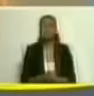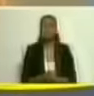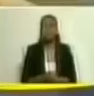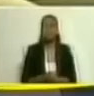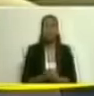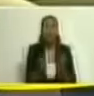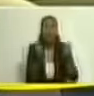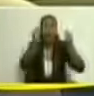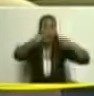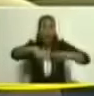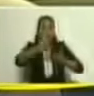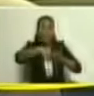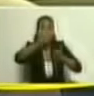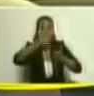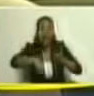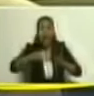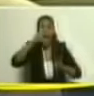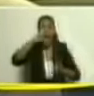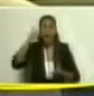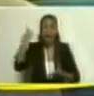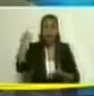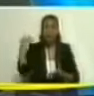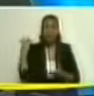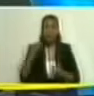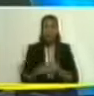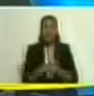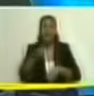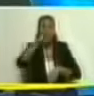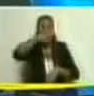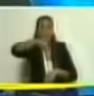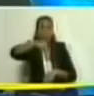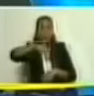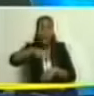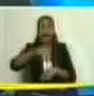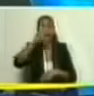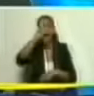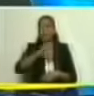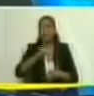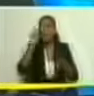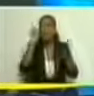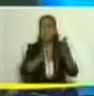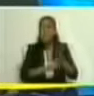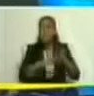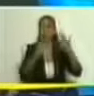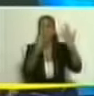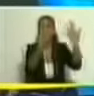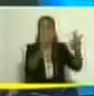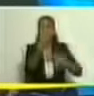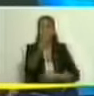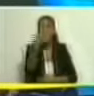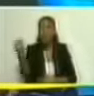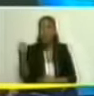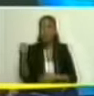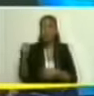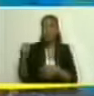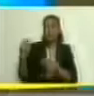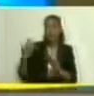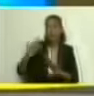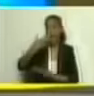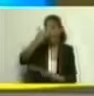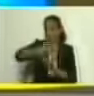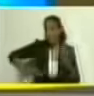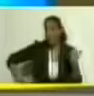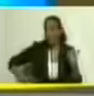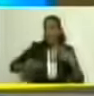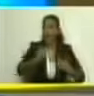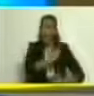Los acuerdos que se firmaron en noviembre del año 1820 entre el jefe militar del